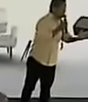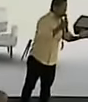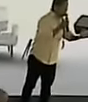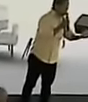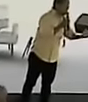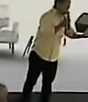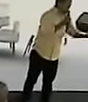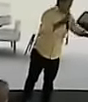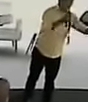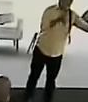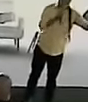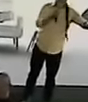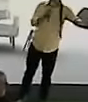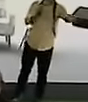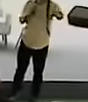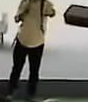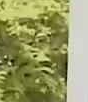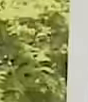Voy a invitar a